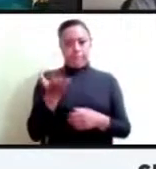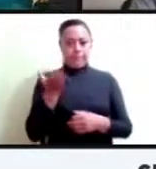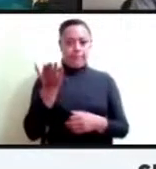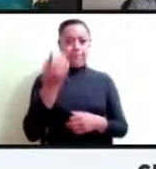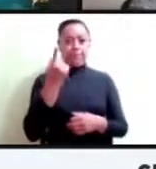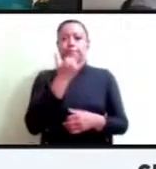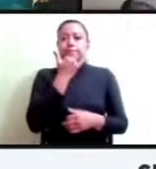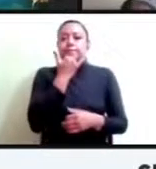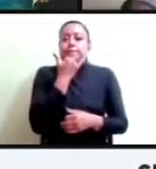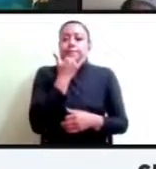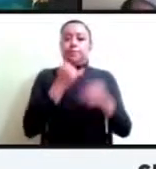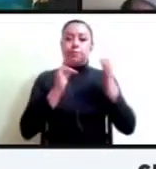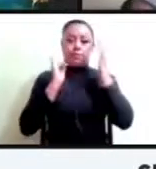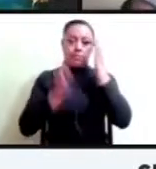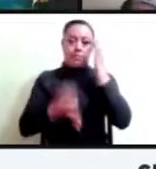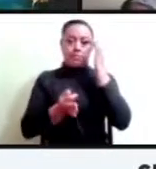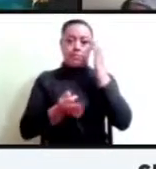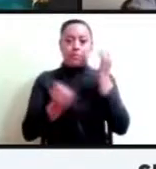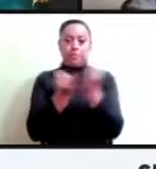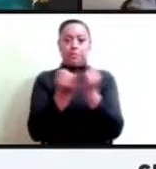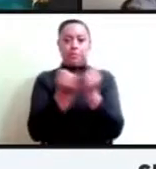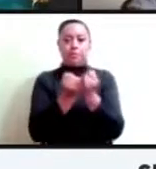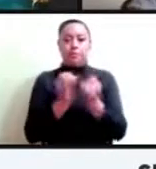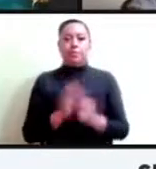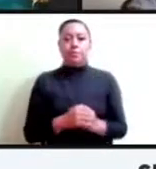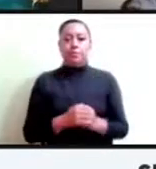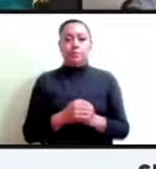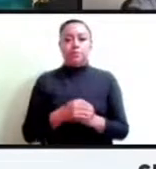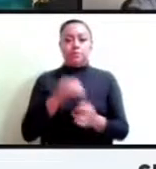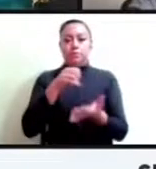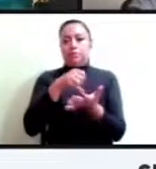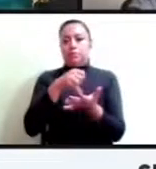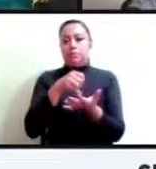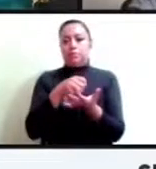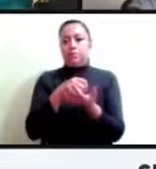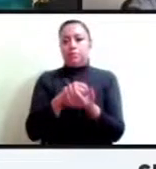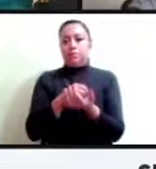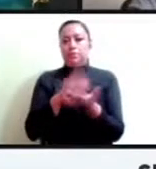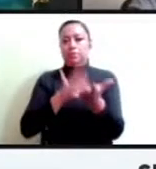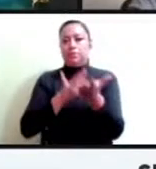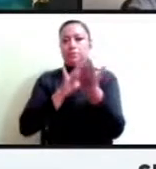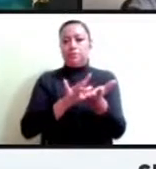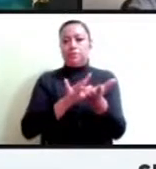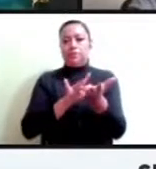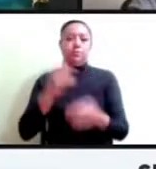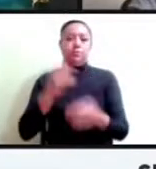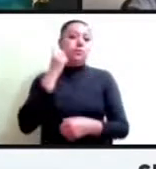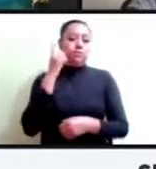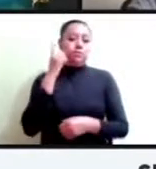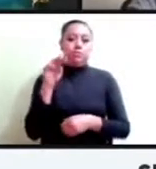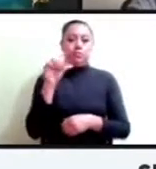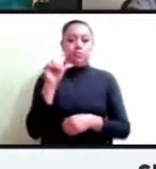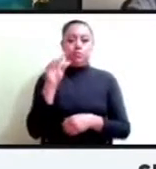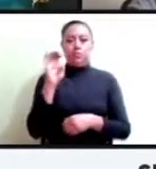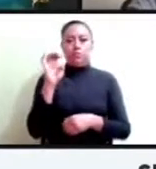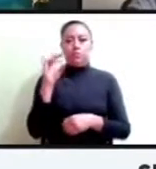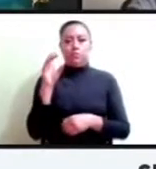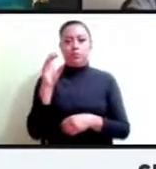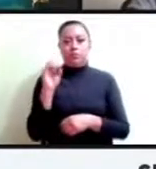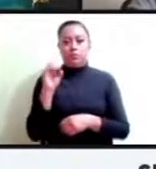aceptar la suscripción que propuso o que solicitó el diputado Macedo a la iniciativa que